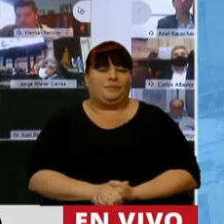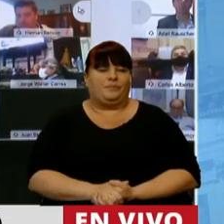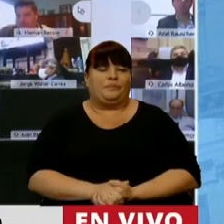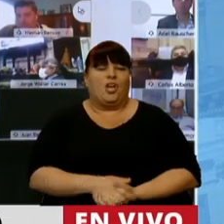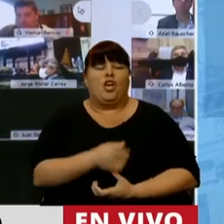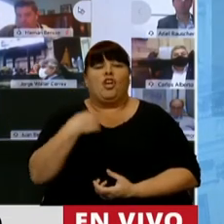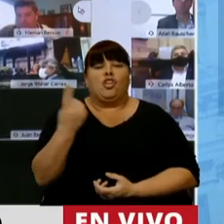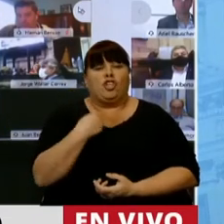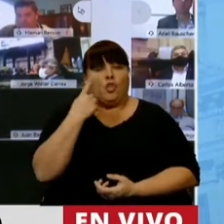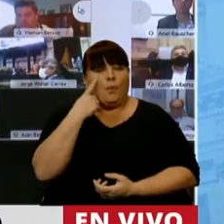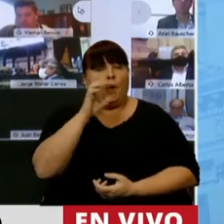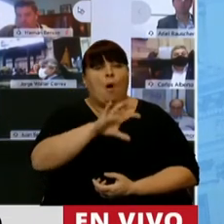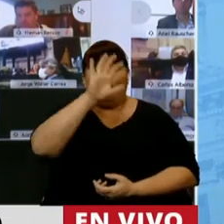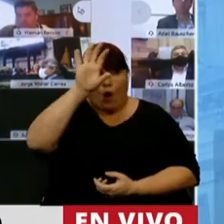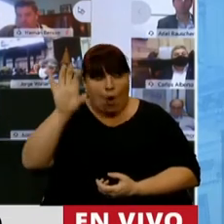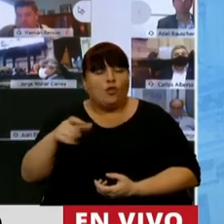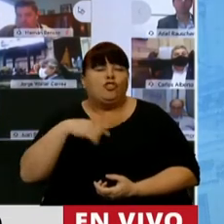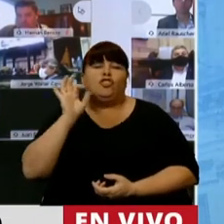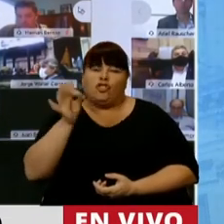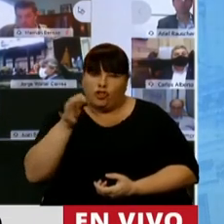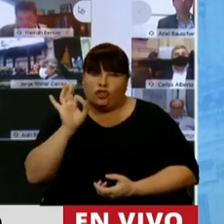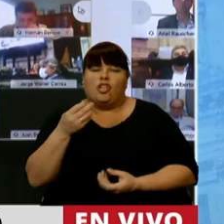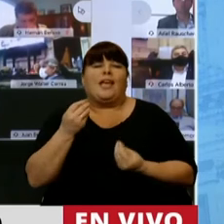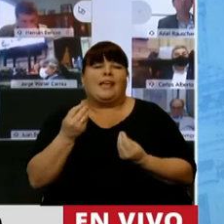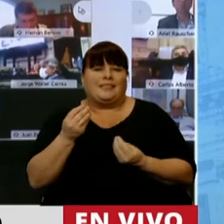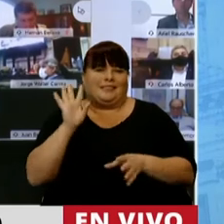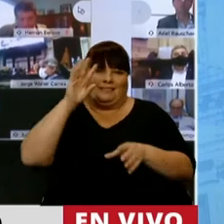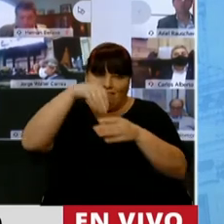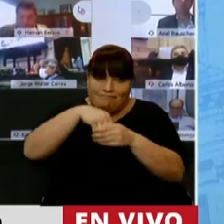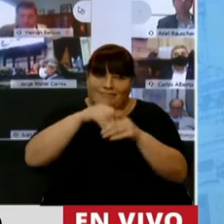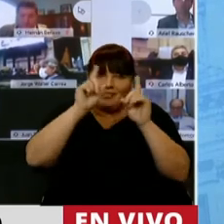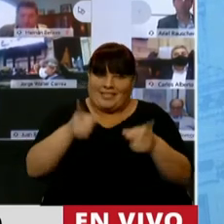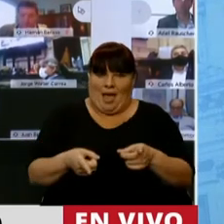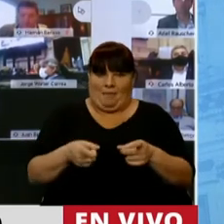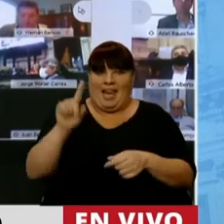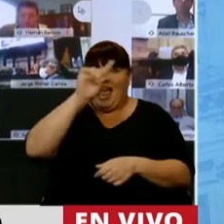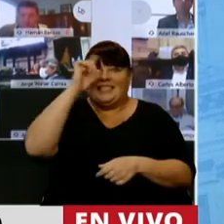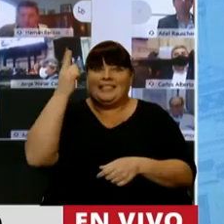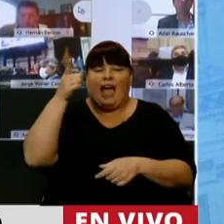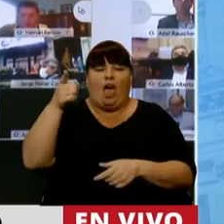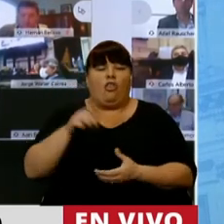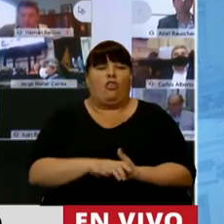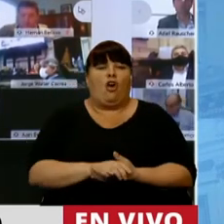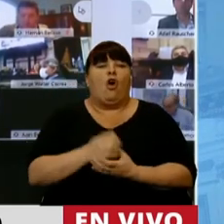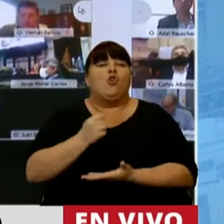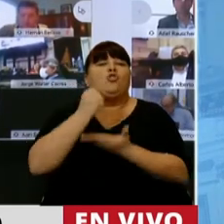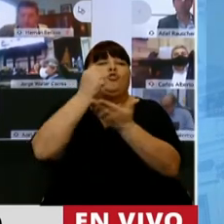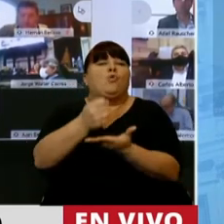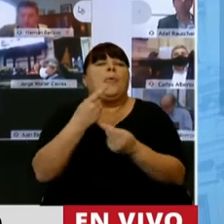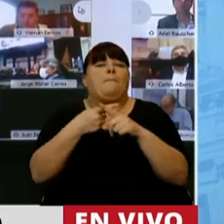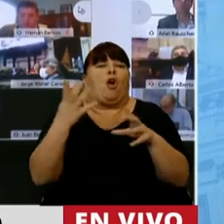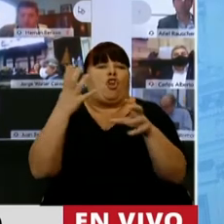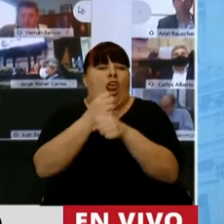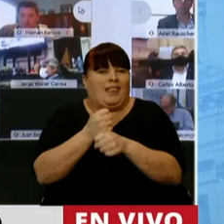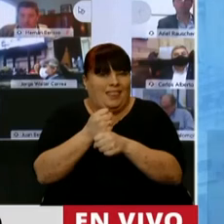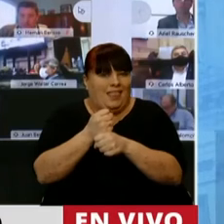Quienes vivimos en el interior sabemos lo que significa la inclusión desde el Estado Nacional de un subsidio al